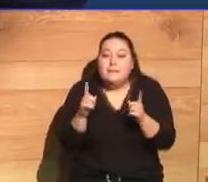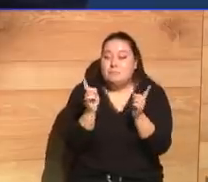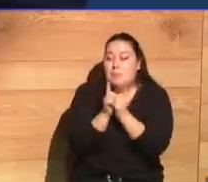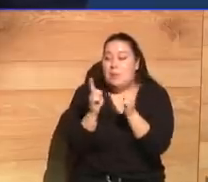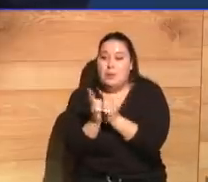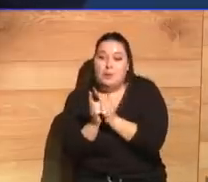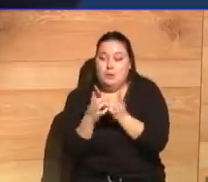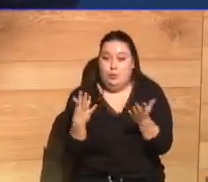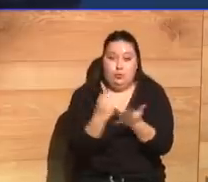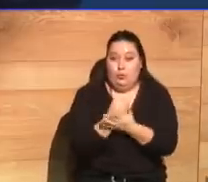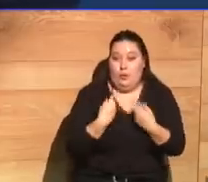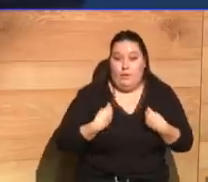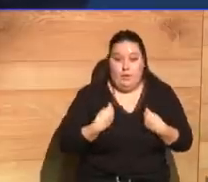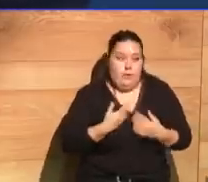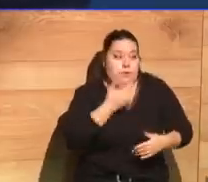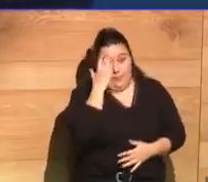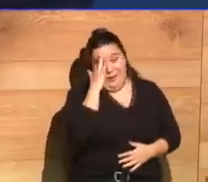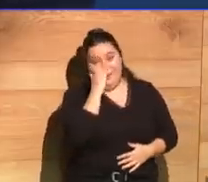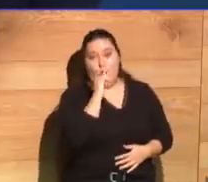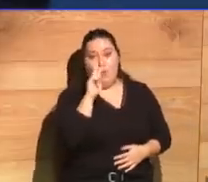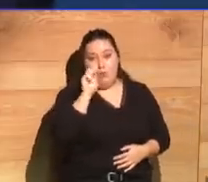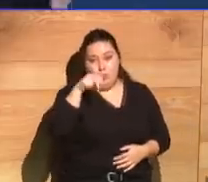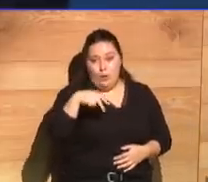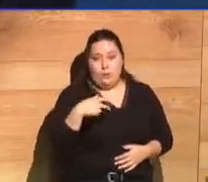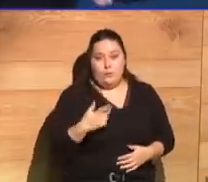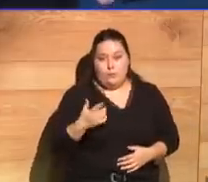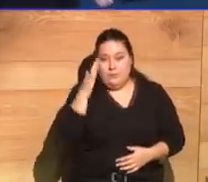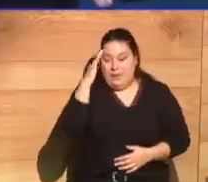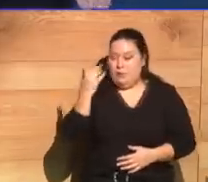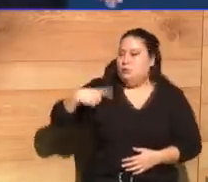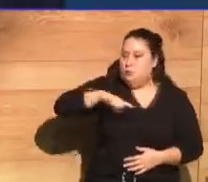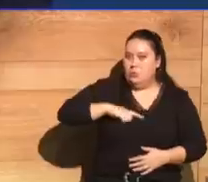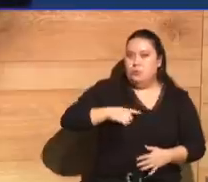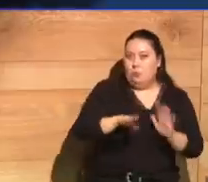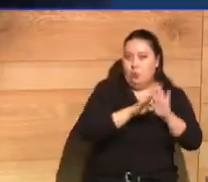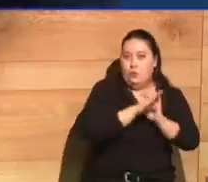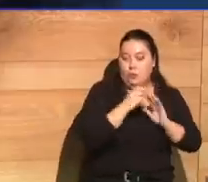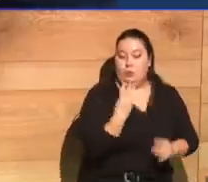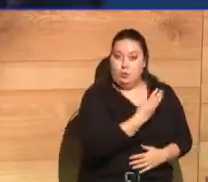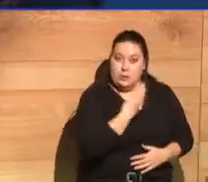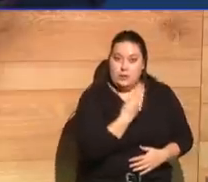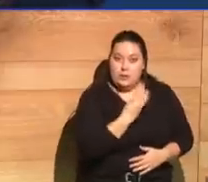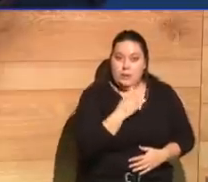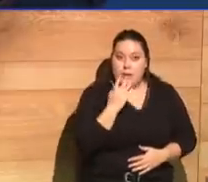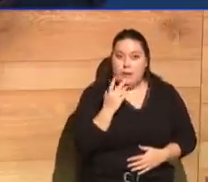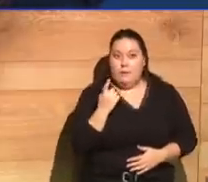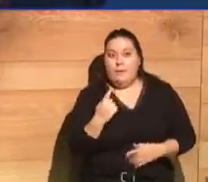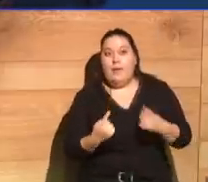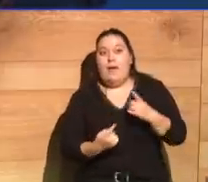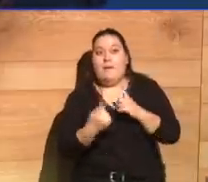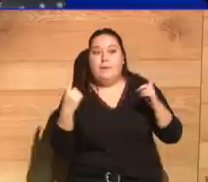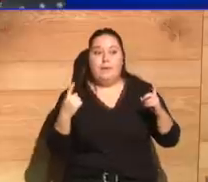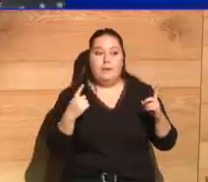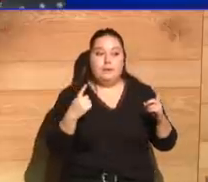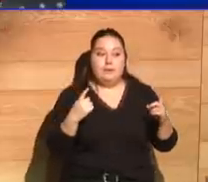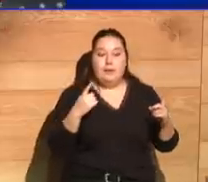todo en la vida, ya no te digo de Juan, pues nosotros seguimos haciendo todopoderoso los tres que quedamos y de vez en cuando